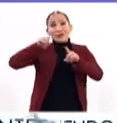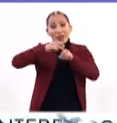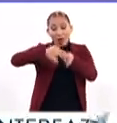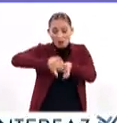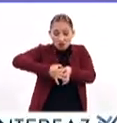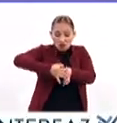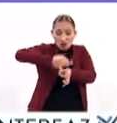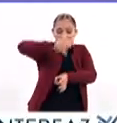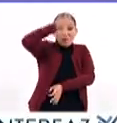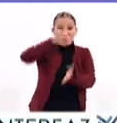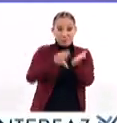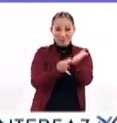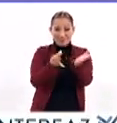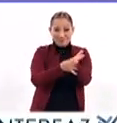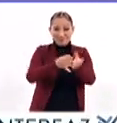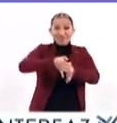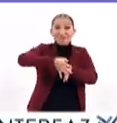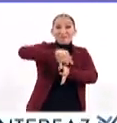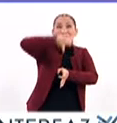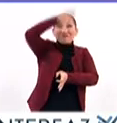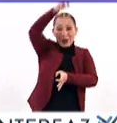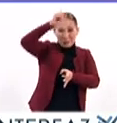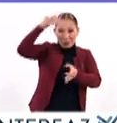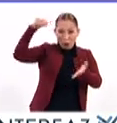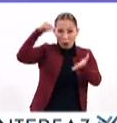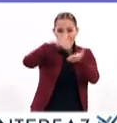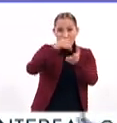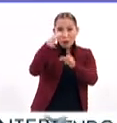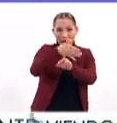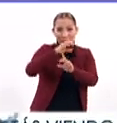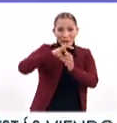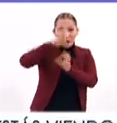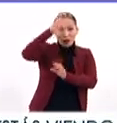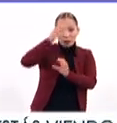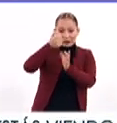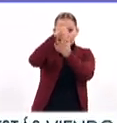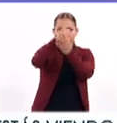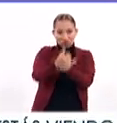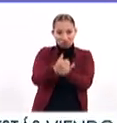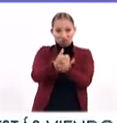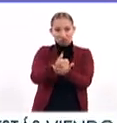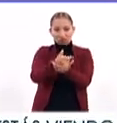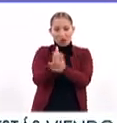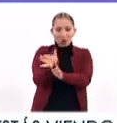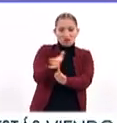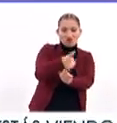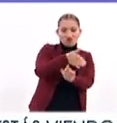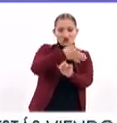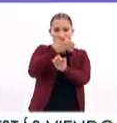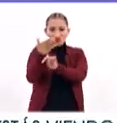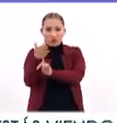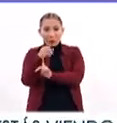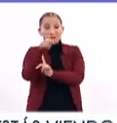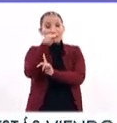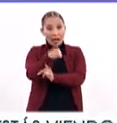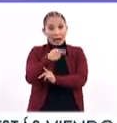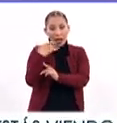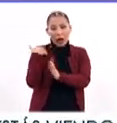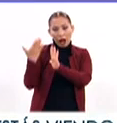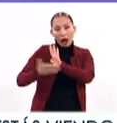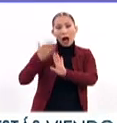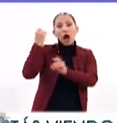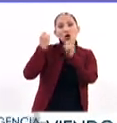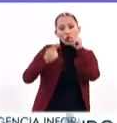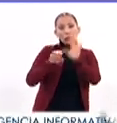las astas bandera, es decir, pues ese elemento que las mantiene erguidas, que las mantiene ondeantes. Y bueno, él ha